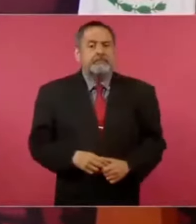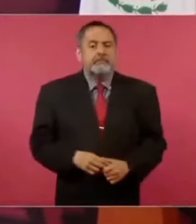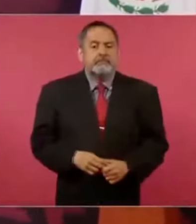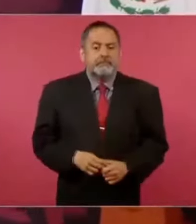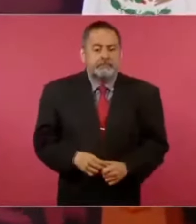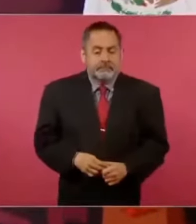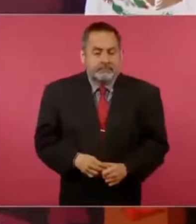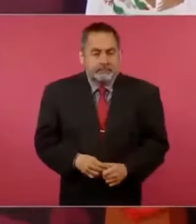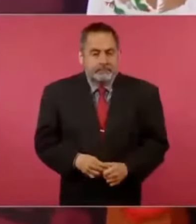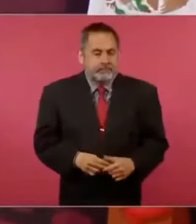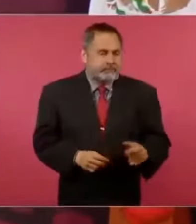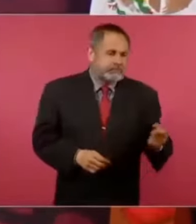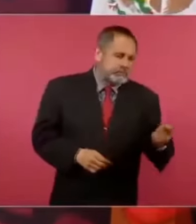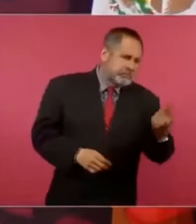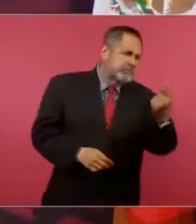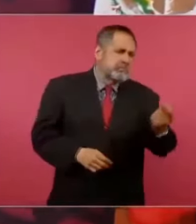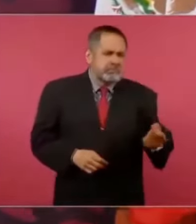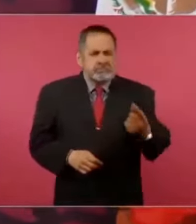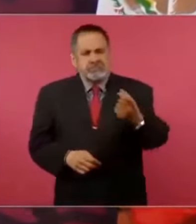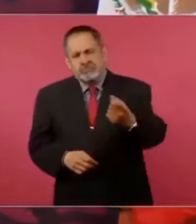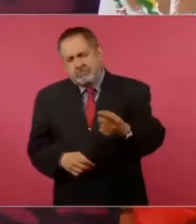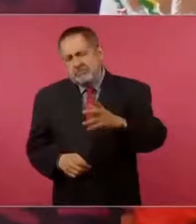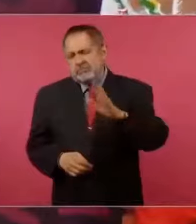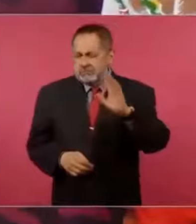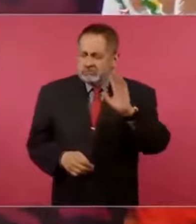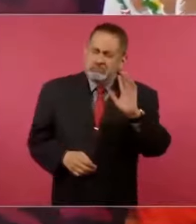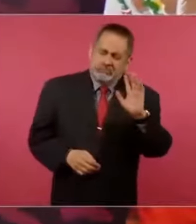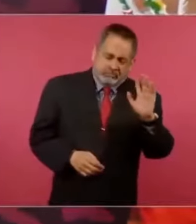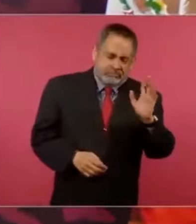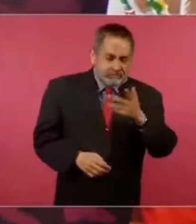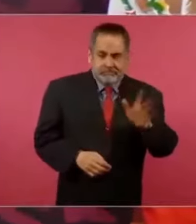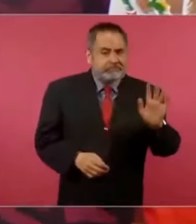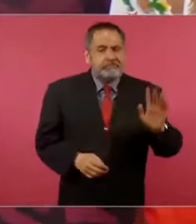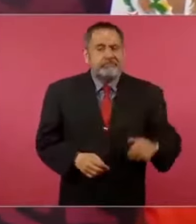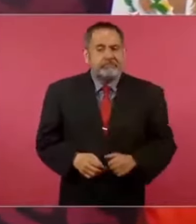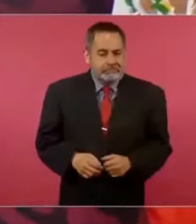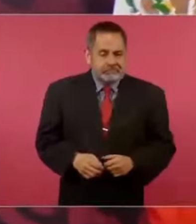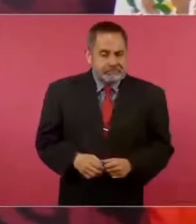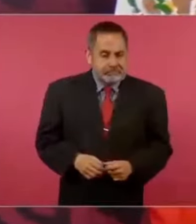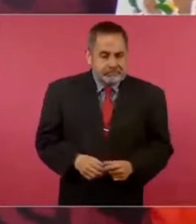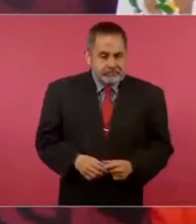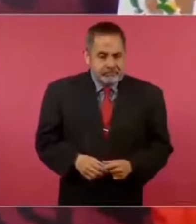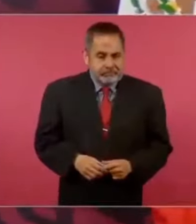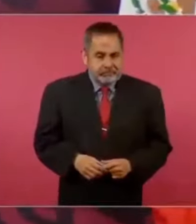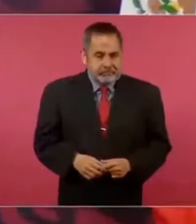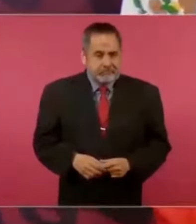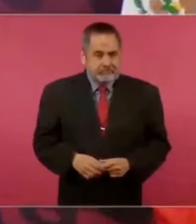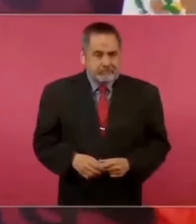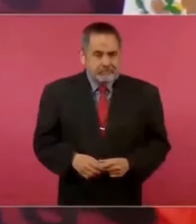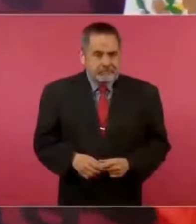con excepciones, desde luego. Y